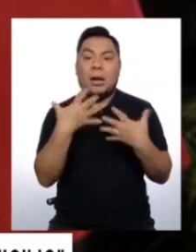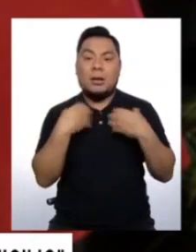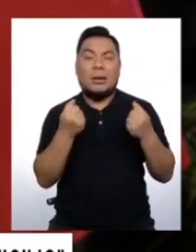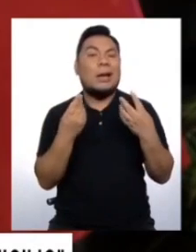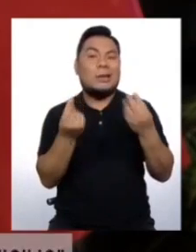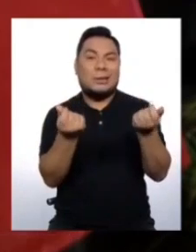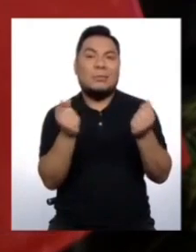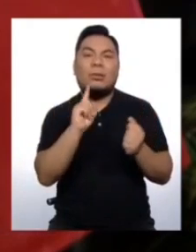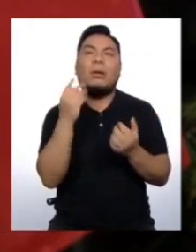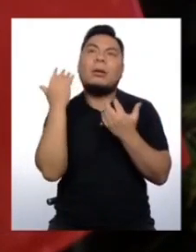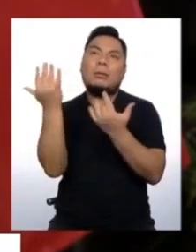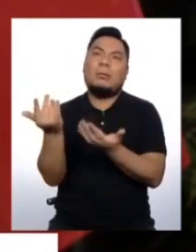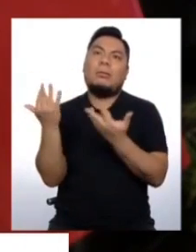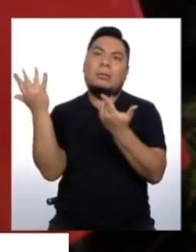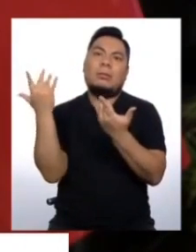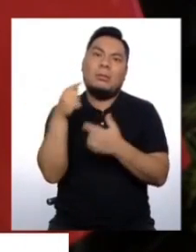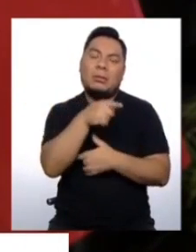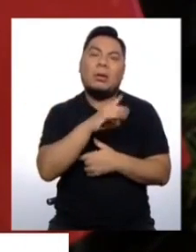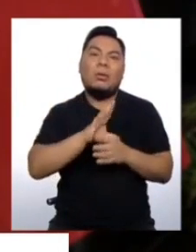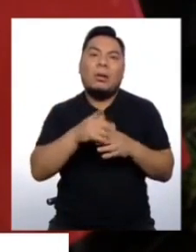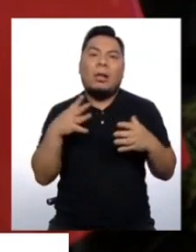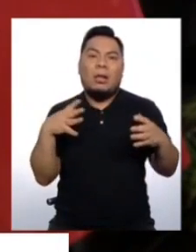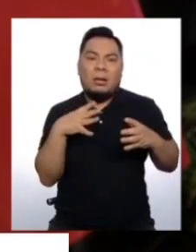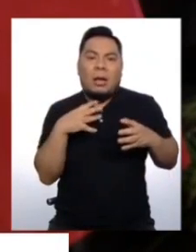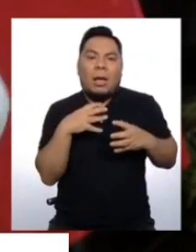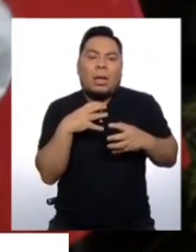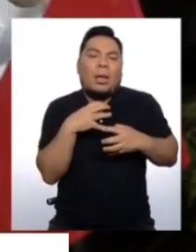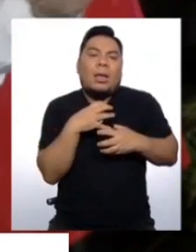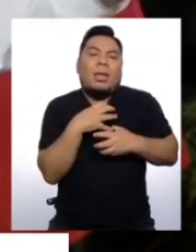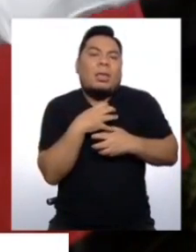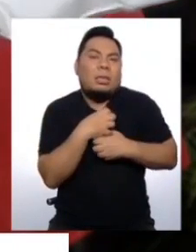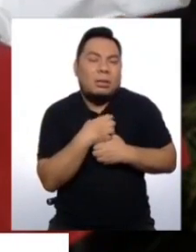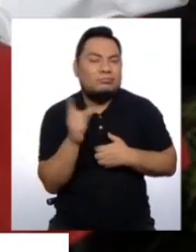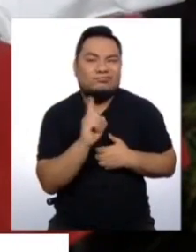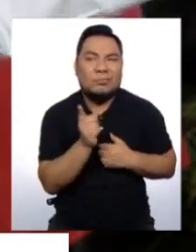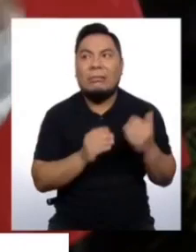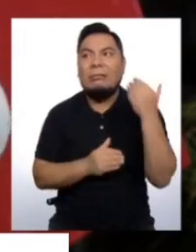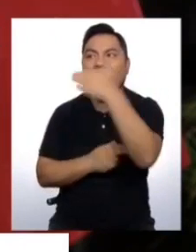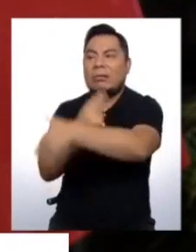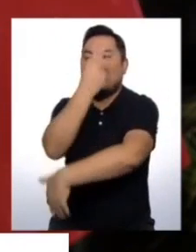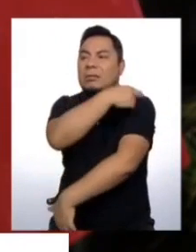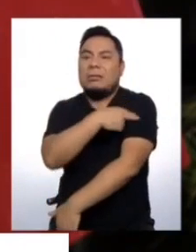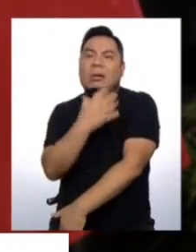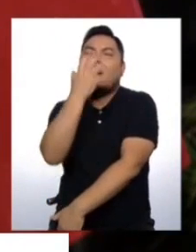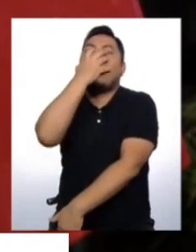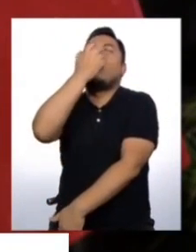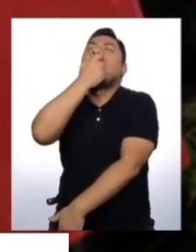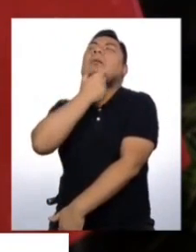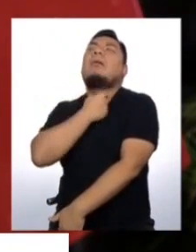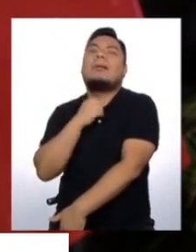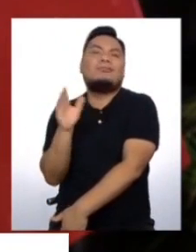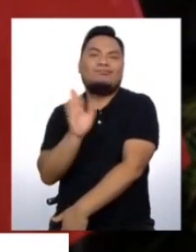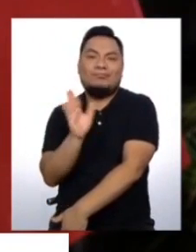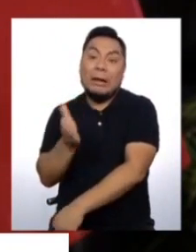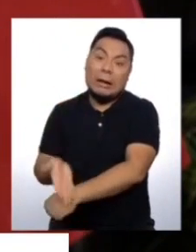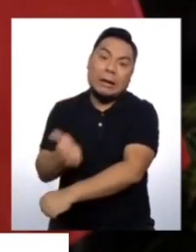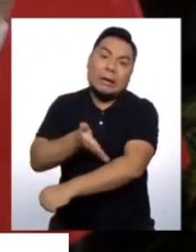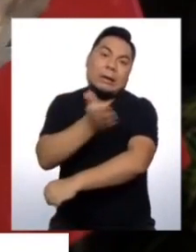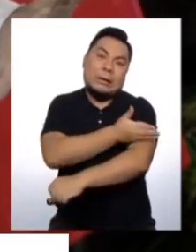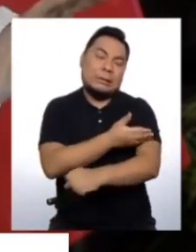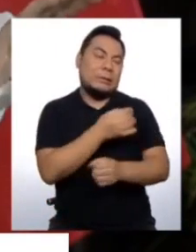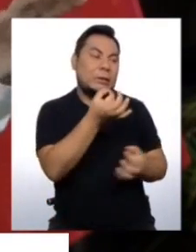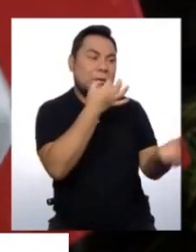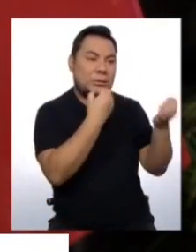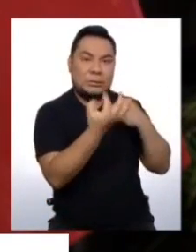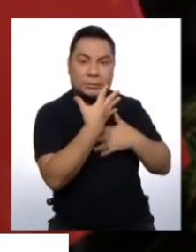rápida y no esperar que agrave el paciente y vaya al hospital a las camas que estamos incrementando.